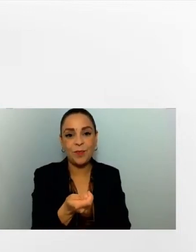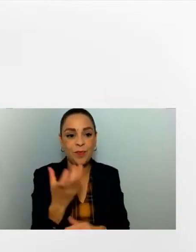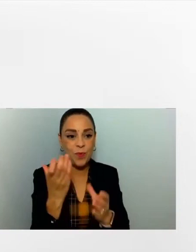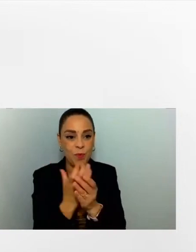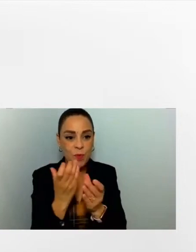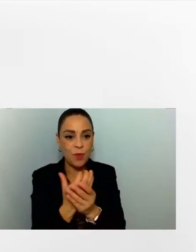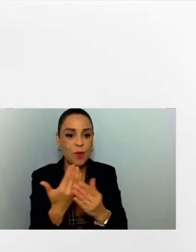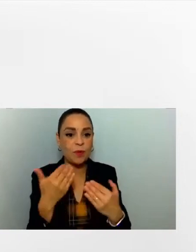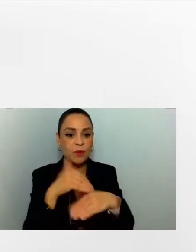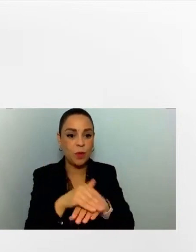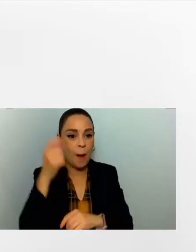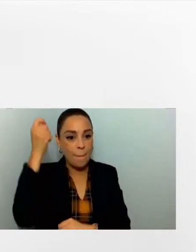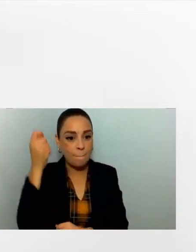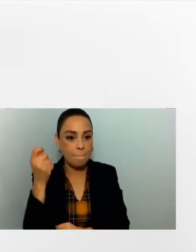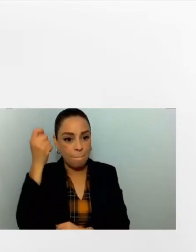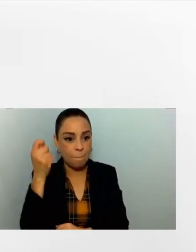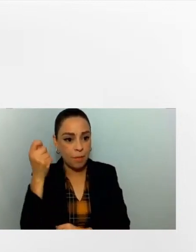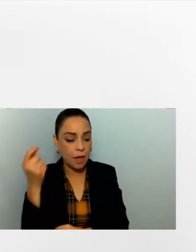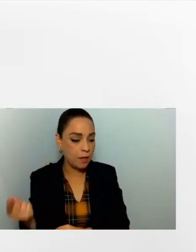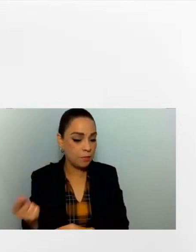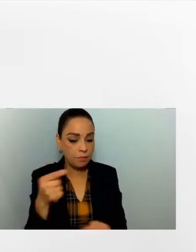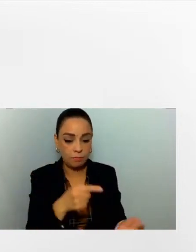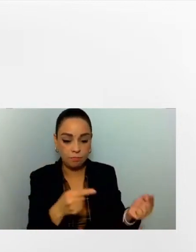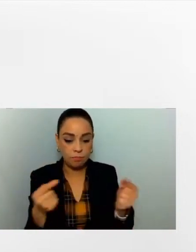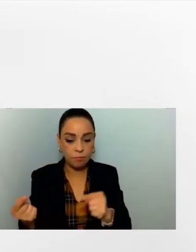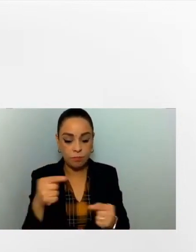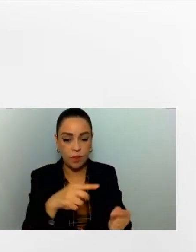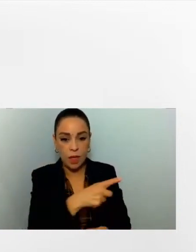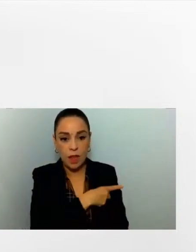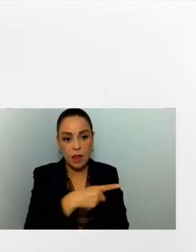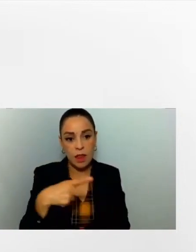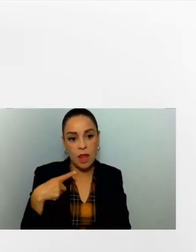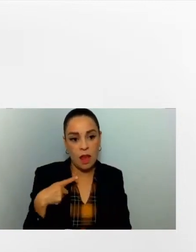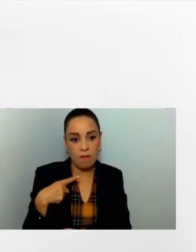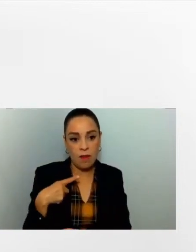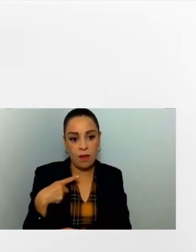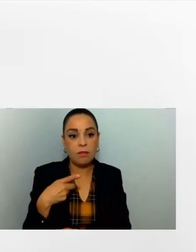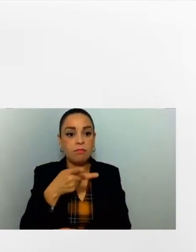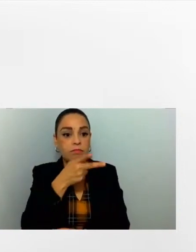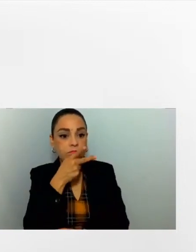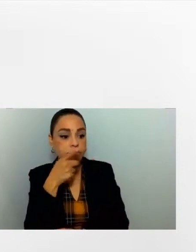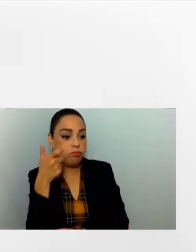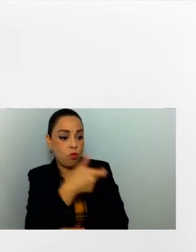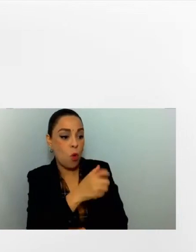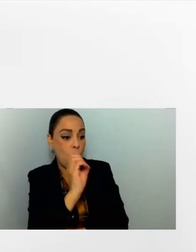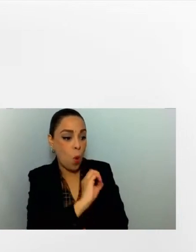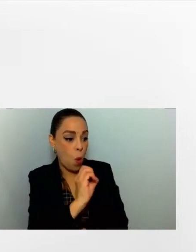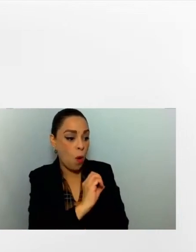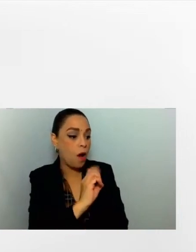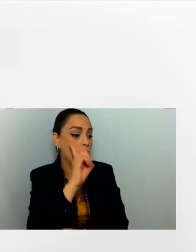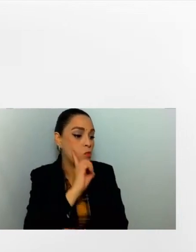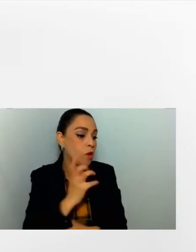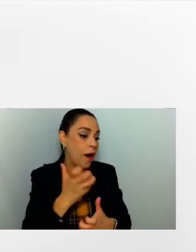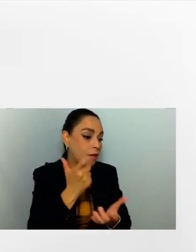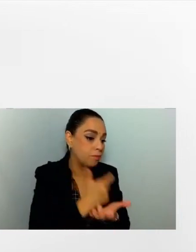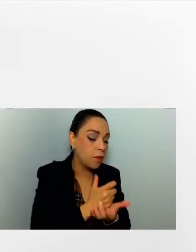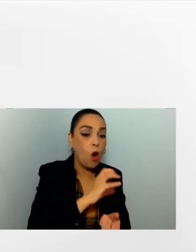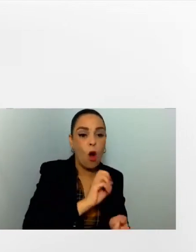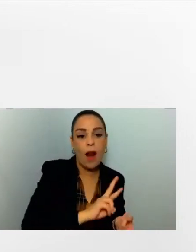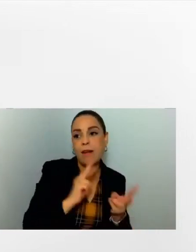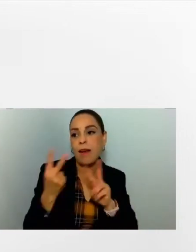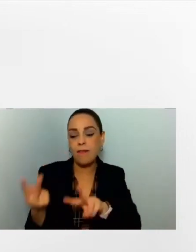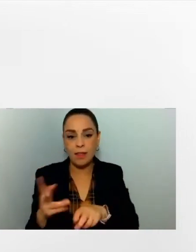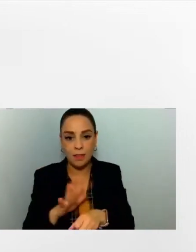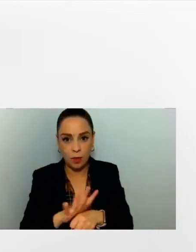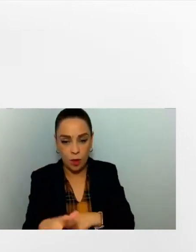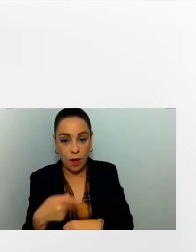alimentos que se deben entre parejas, ¿no? Que es el tema que falta en este cuaderno, pero dada la extensión de